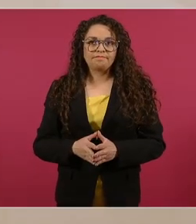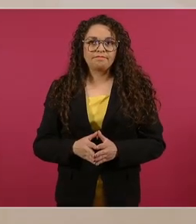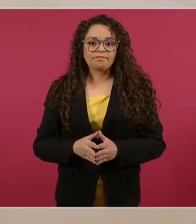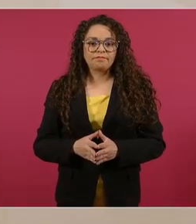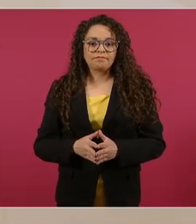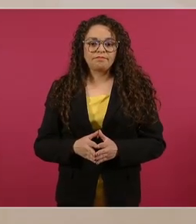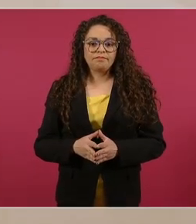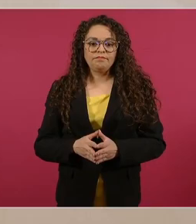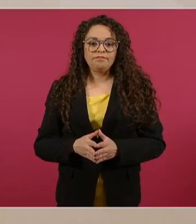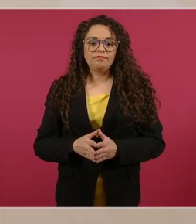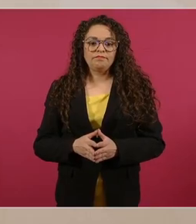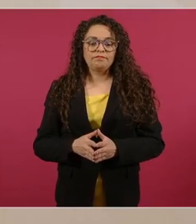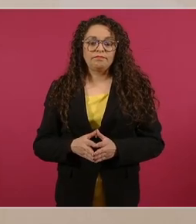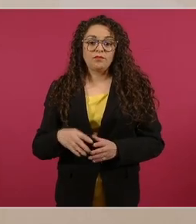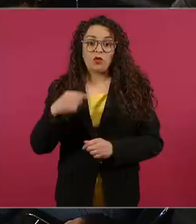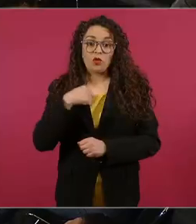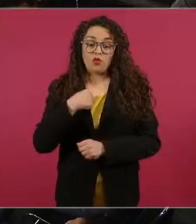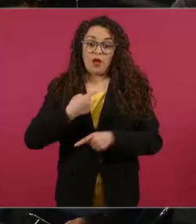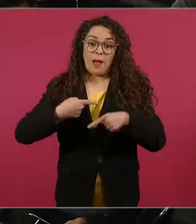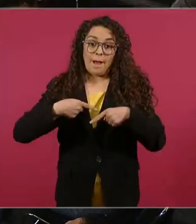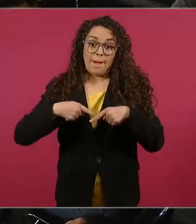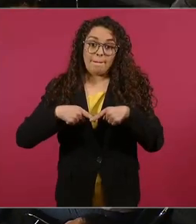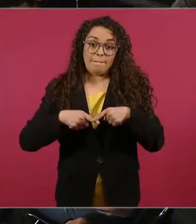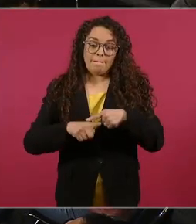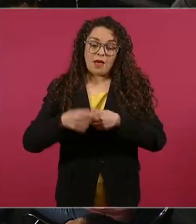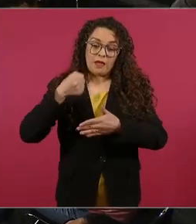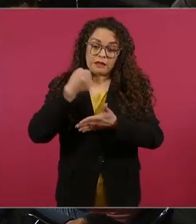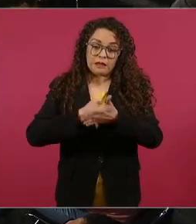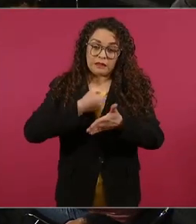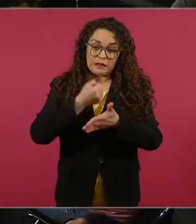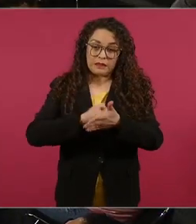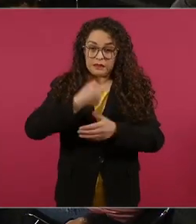sentar las bases de la transformación.